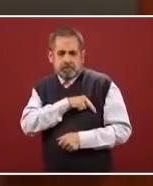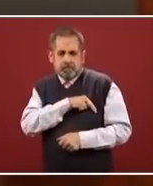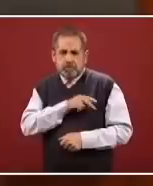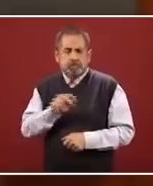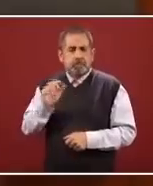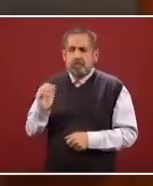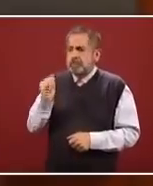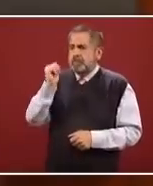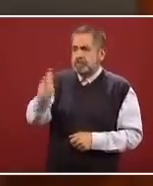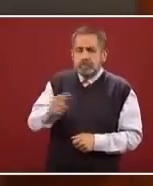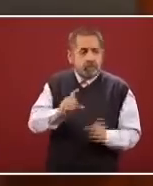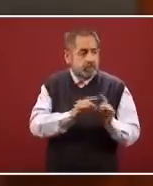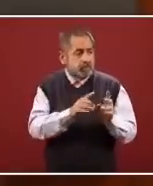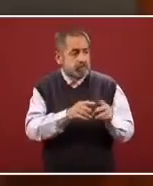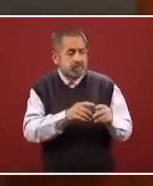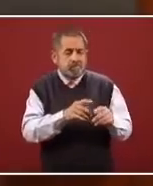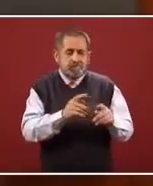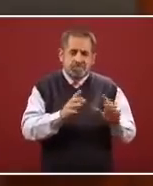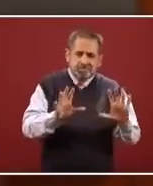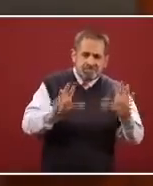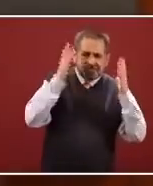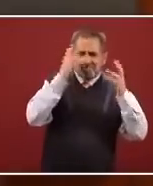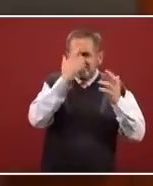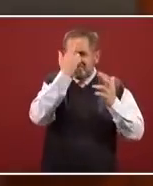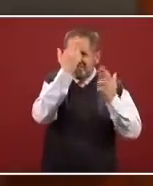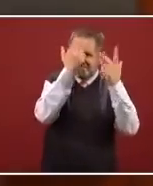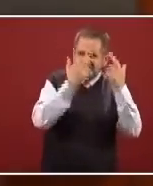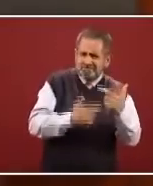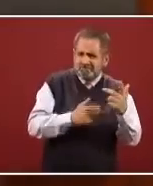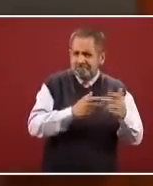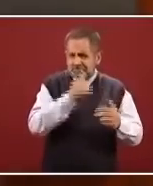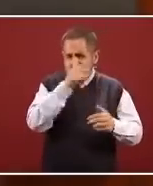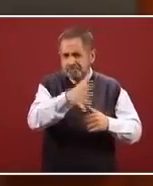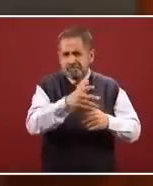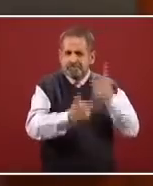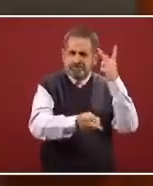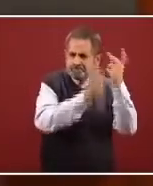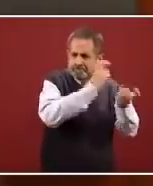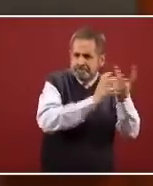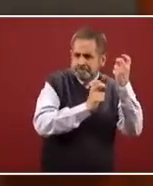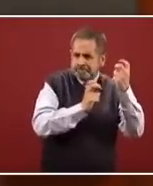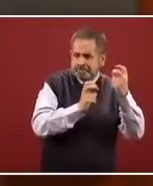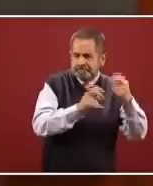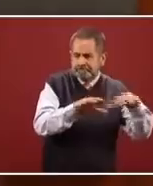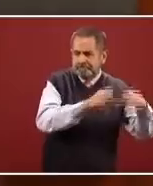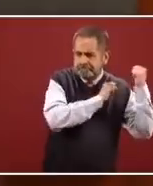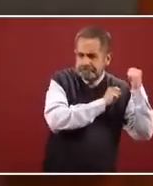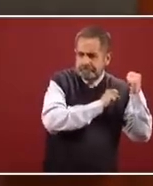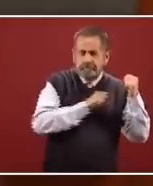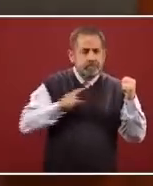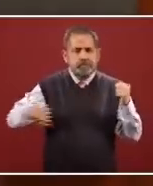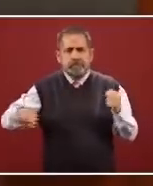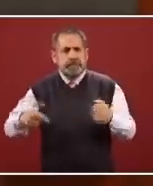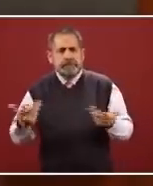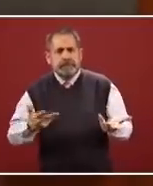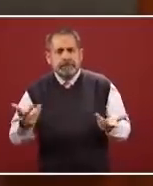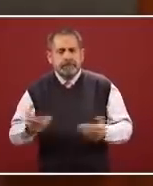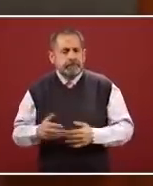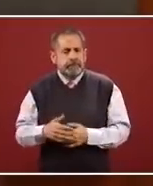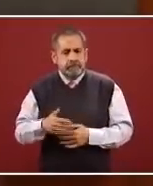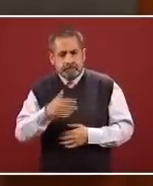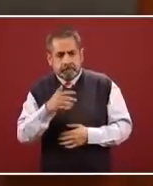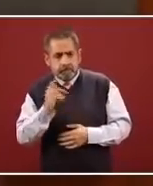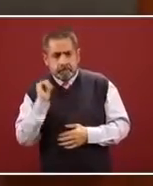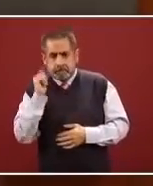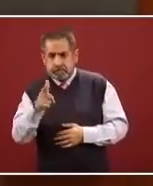respecto con estos actos de vandalismo que se están realizando por precisamente aprovechándose de la situación? No sé si en qué